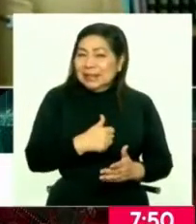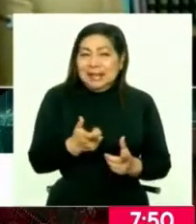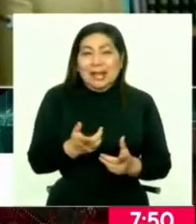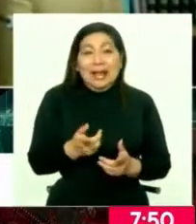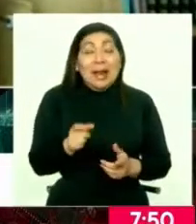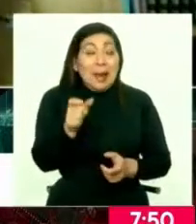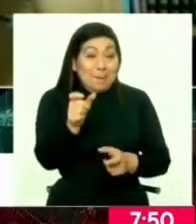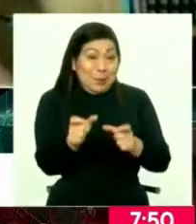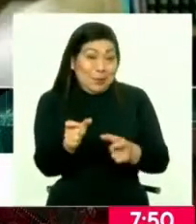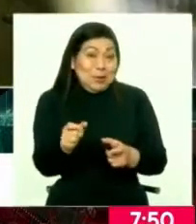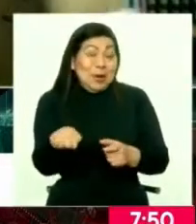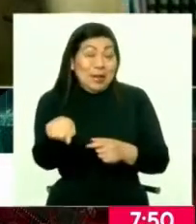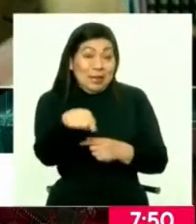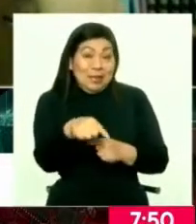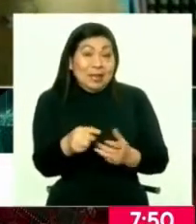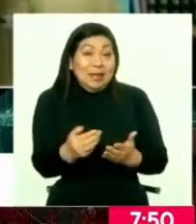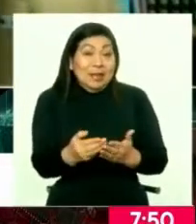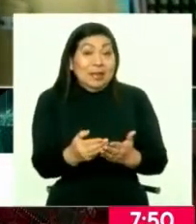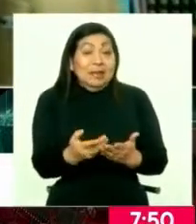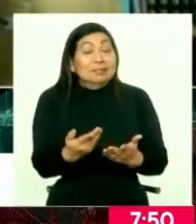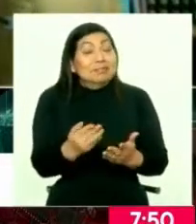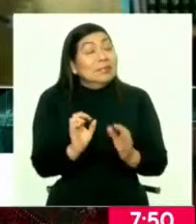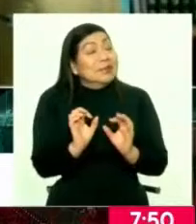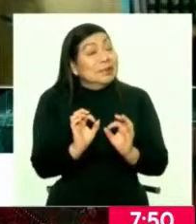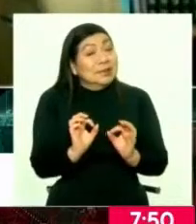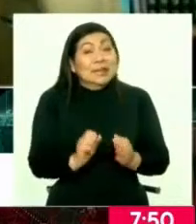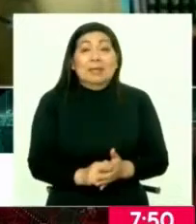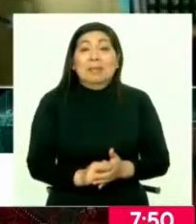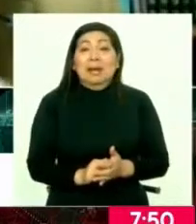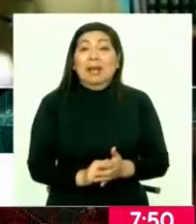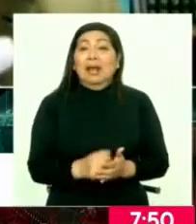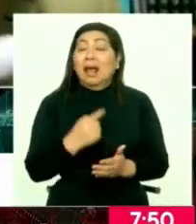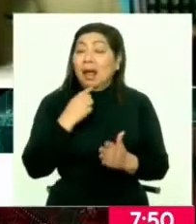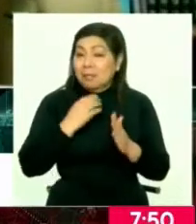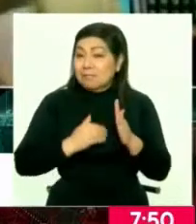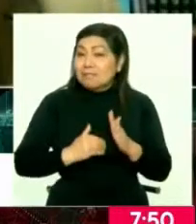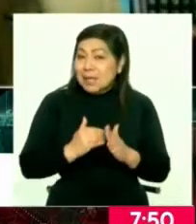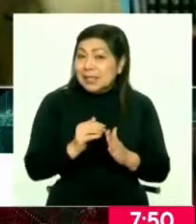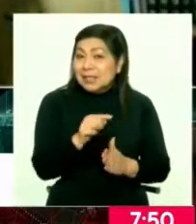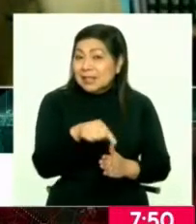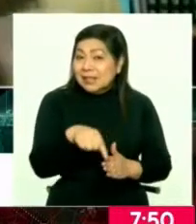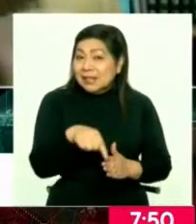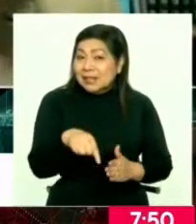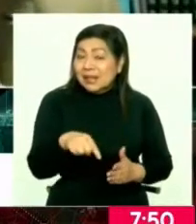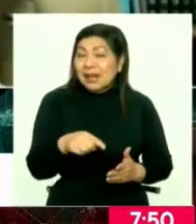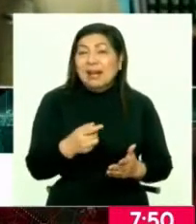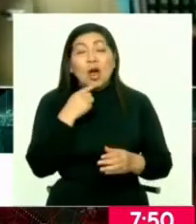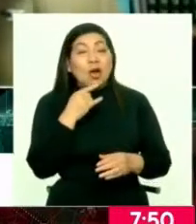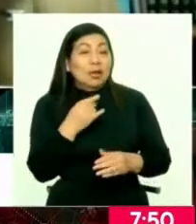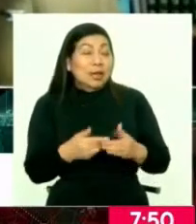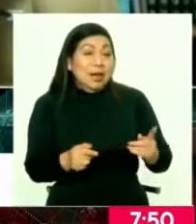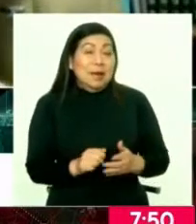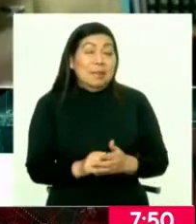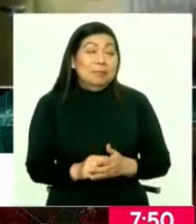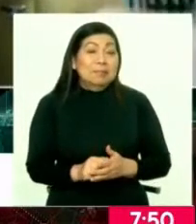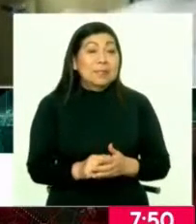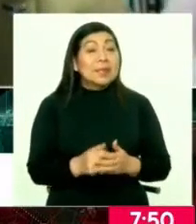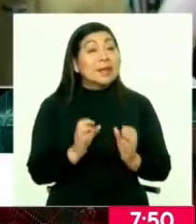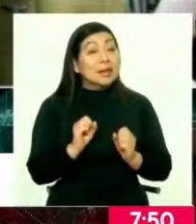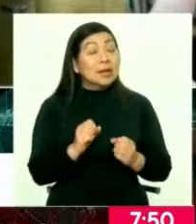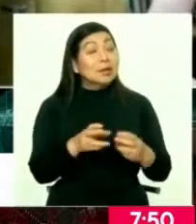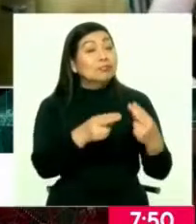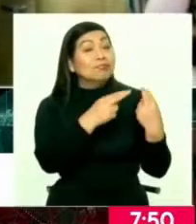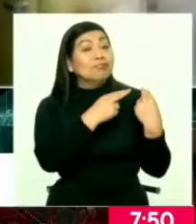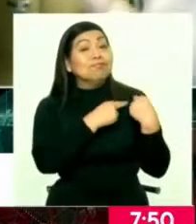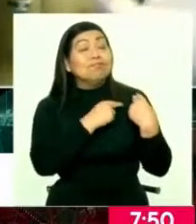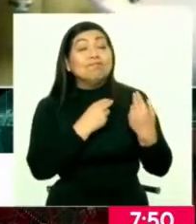ciudadano británico promonarquista, porque también hay una minoría que es antimonárquica, de